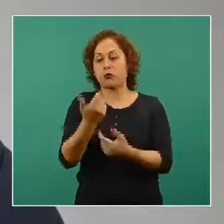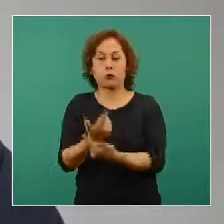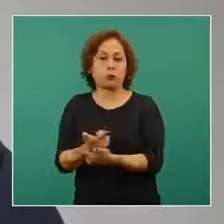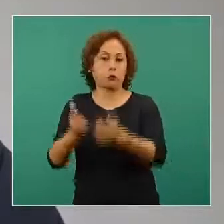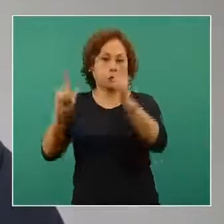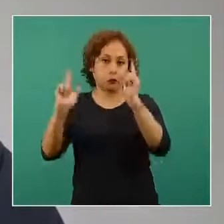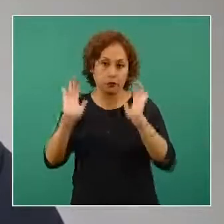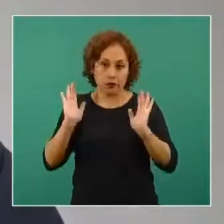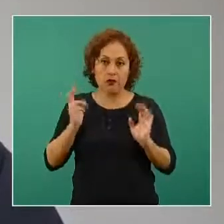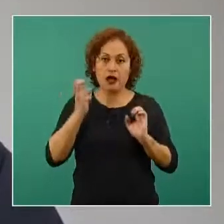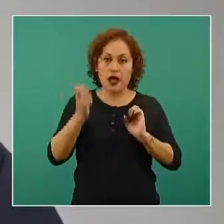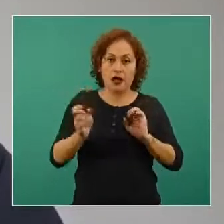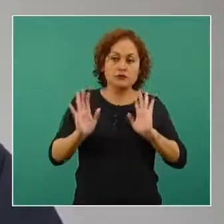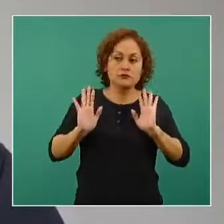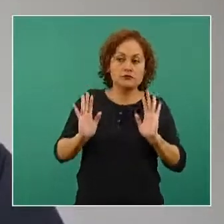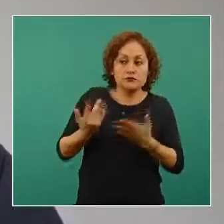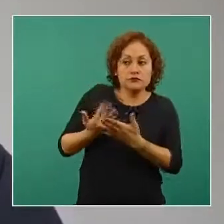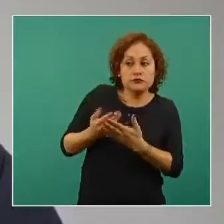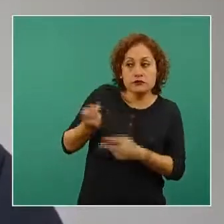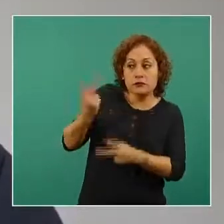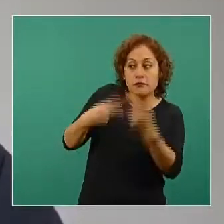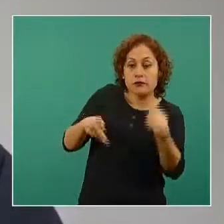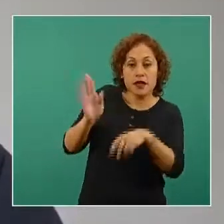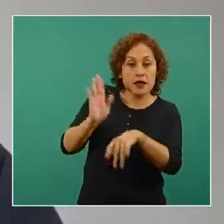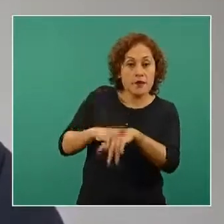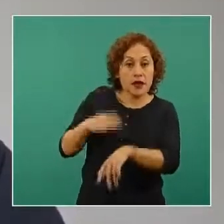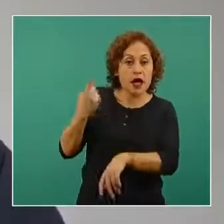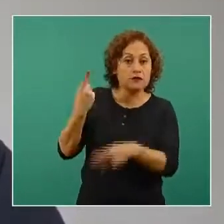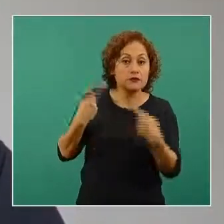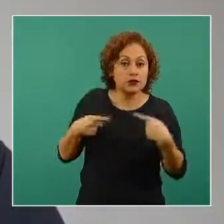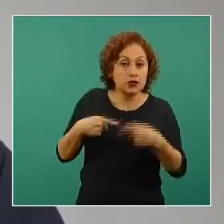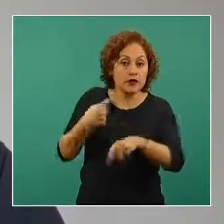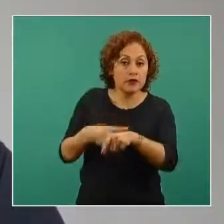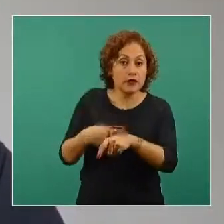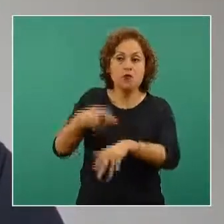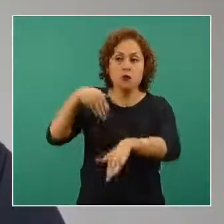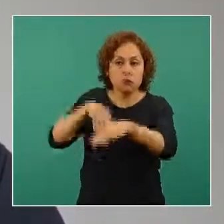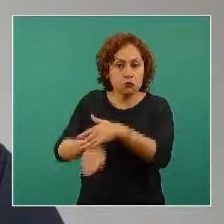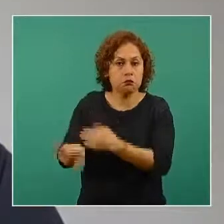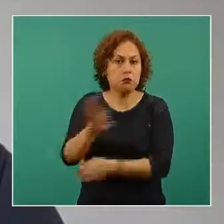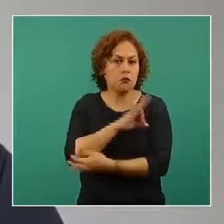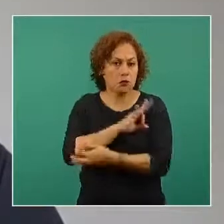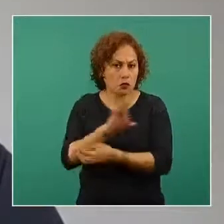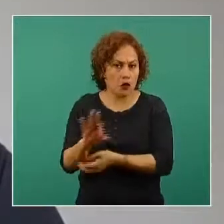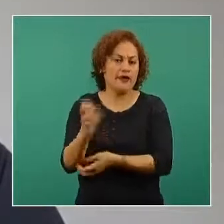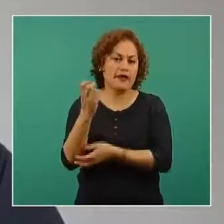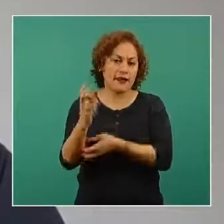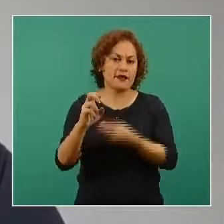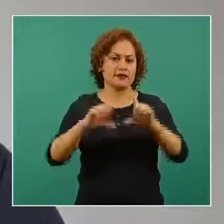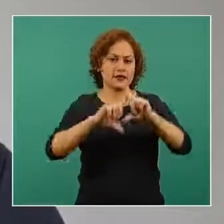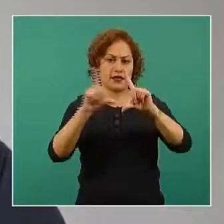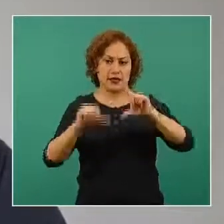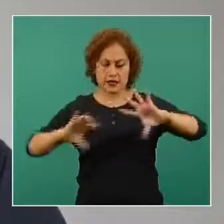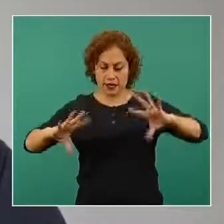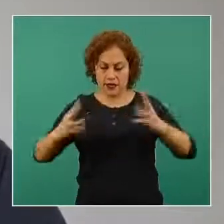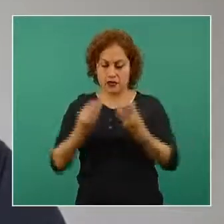en un momento determinado también recibir de pacientes graves que así lo requieran. A nivel nacional son